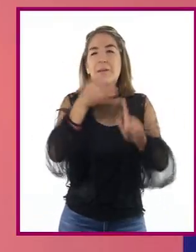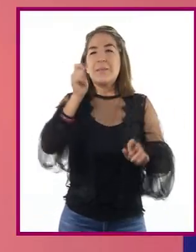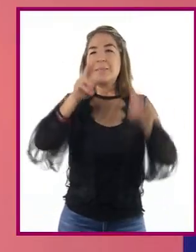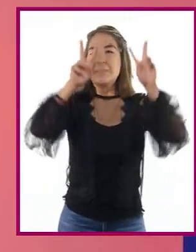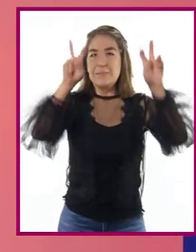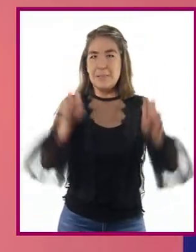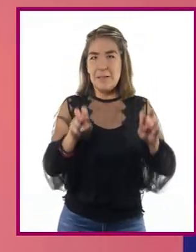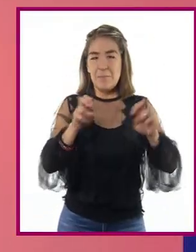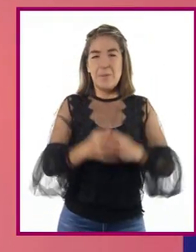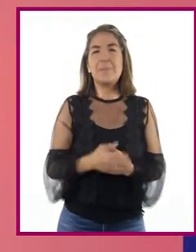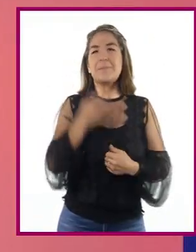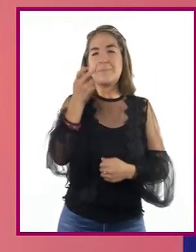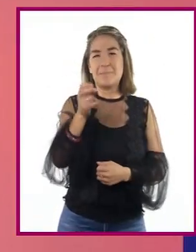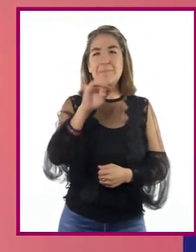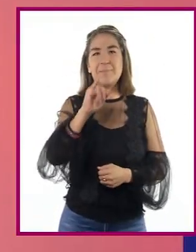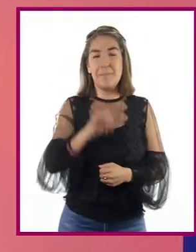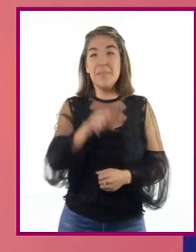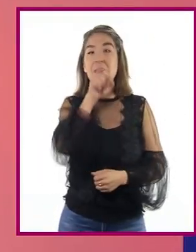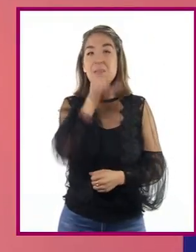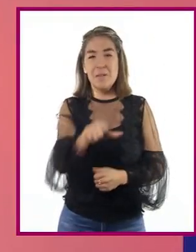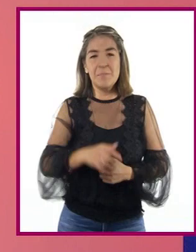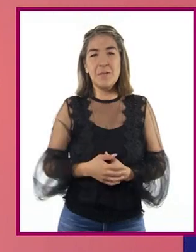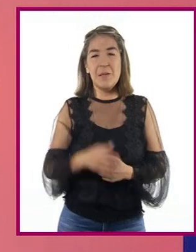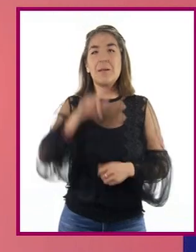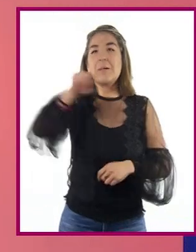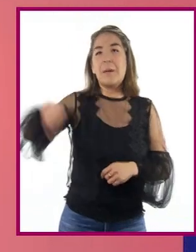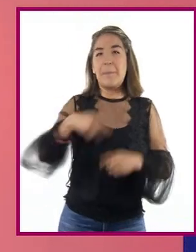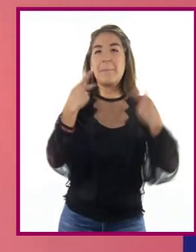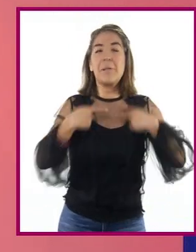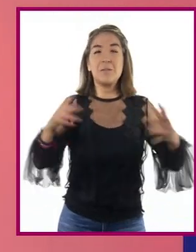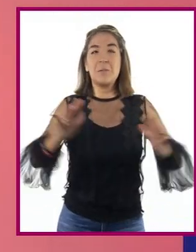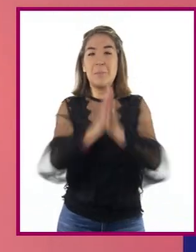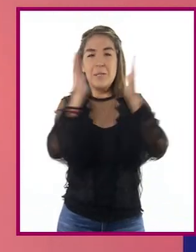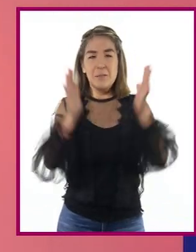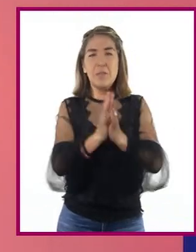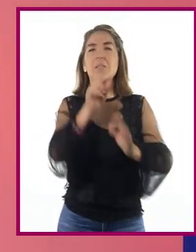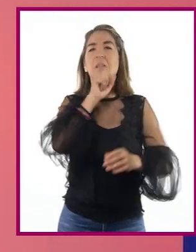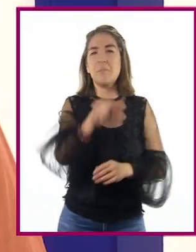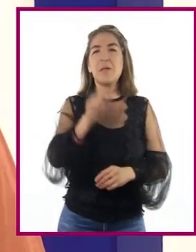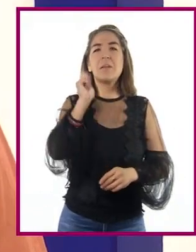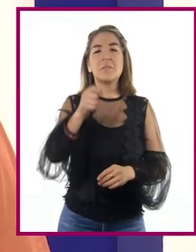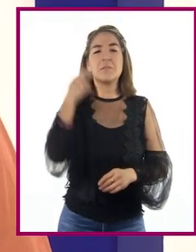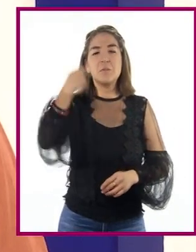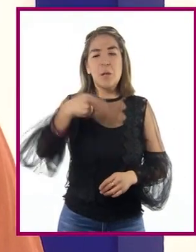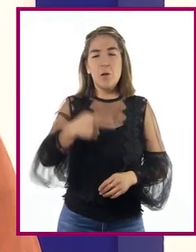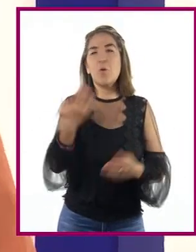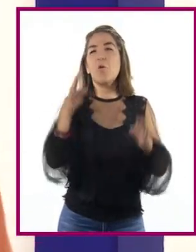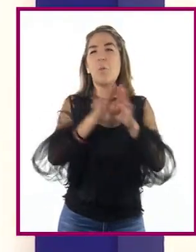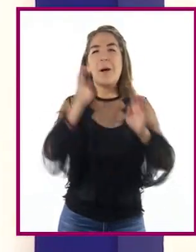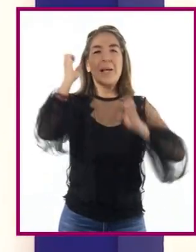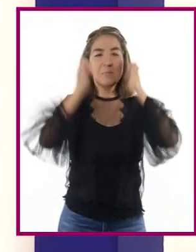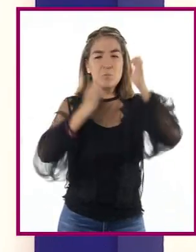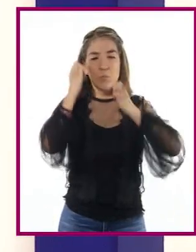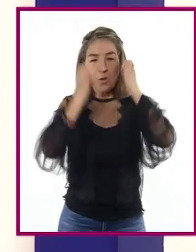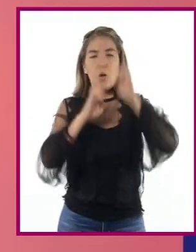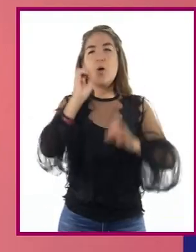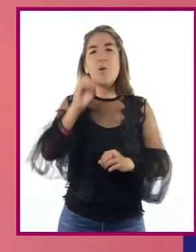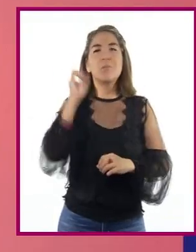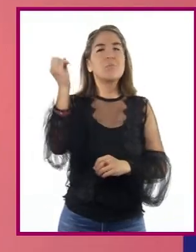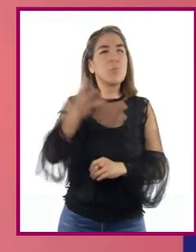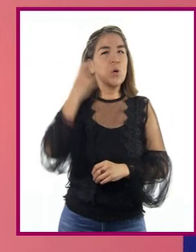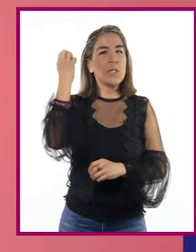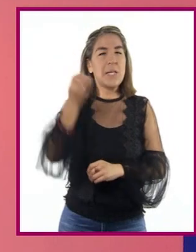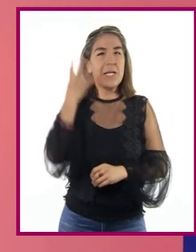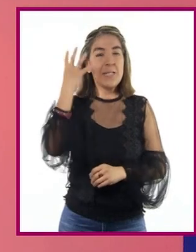tratado. Así es. Además, los participantes también son llamados expositores o ponentes y